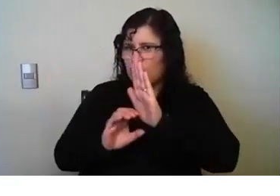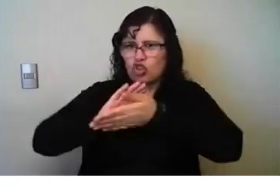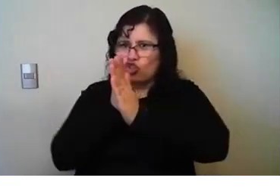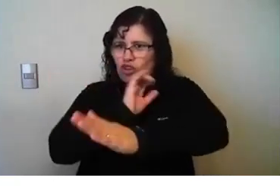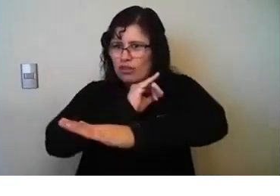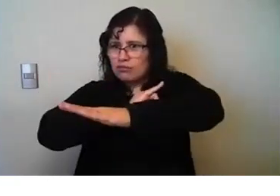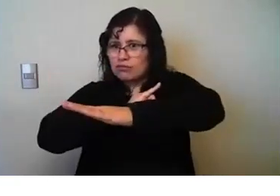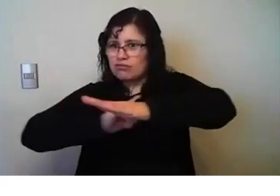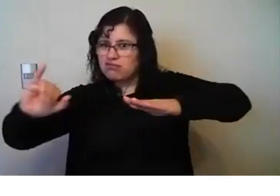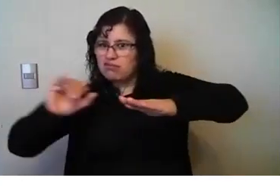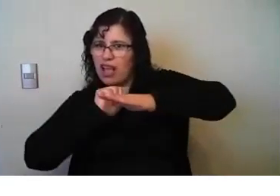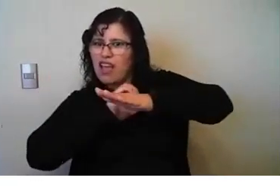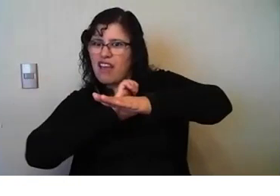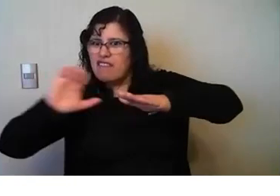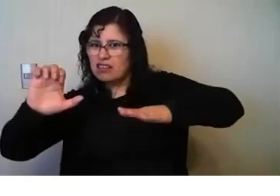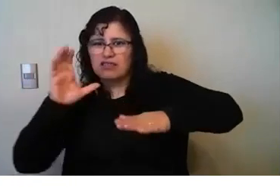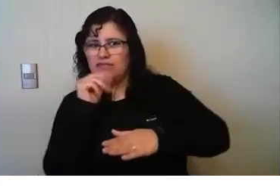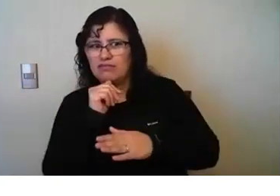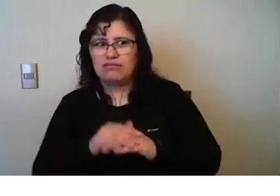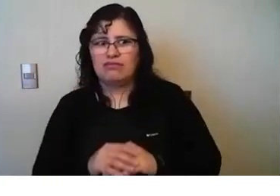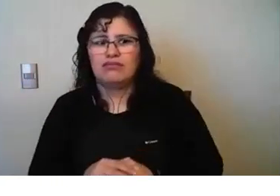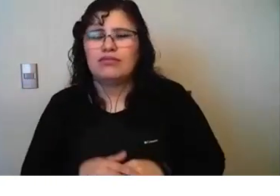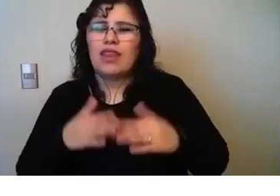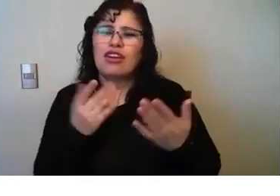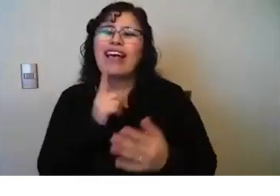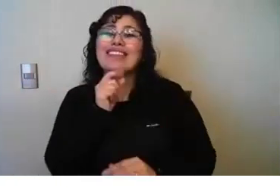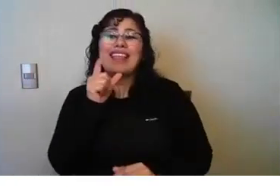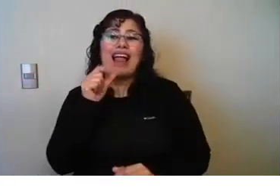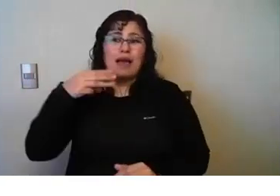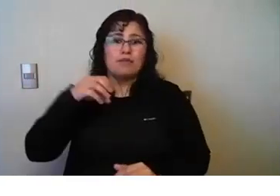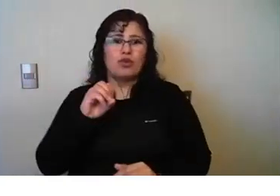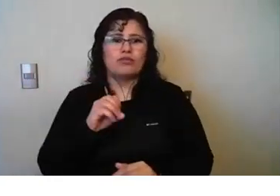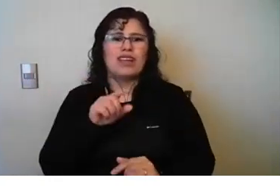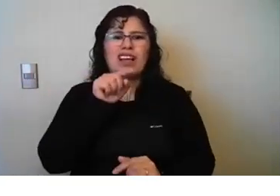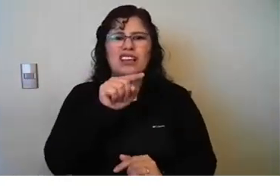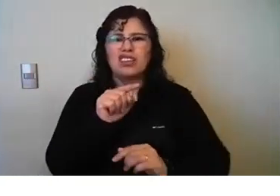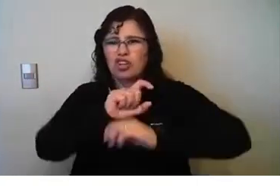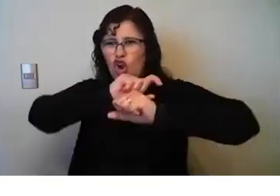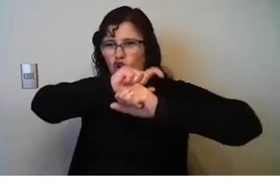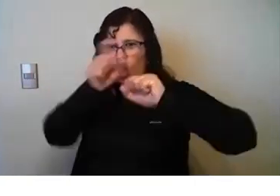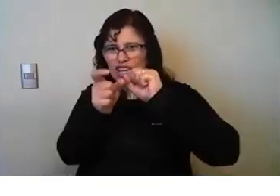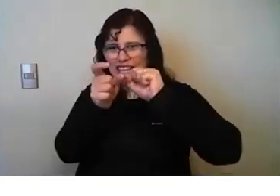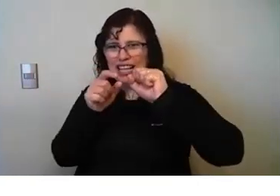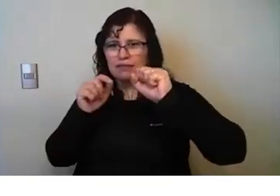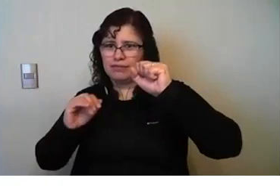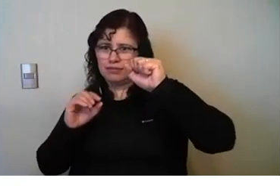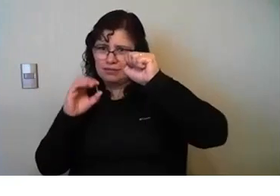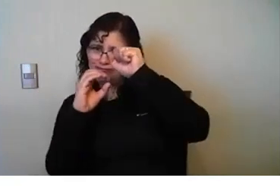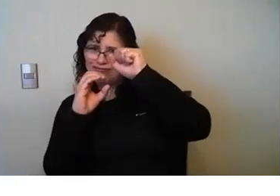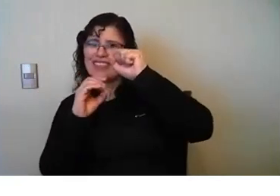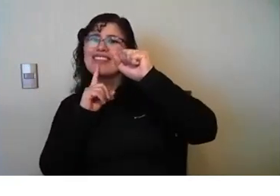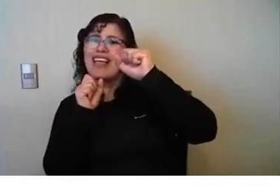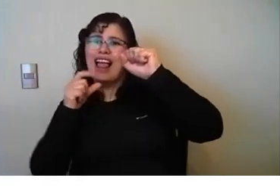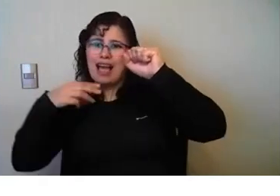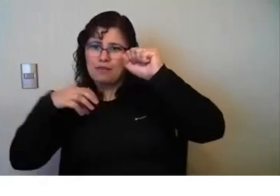El tálamo, que ya lo habíamos estudiado, ¿cierto? Es un elemento que se conecta con la corteza, es el que filtra todo excepto el olfato, y si se